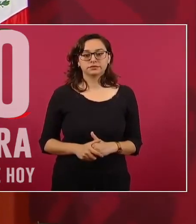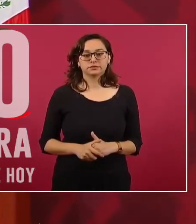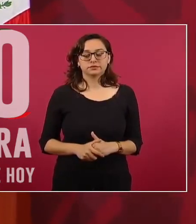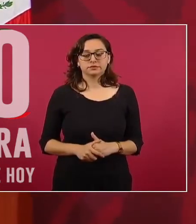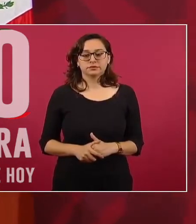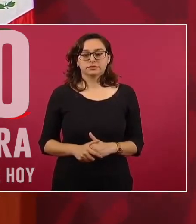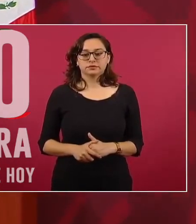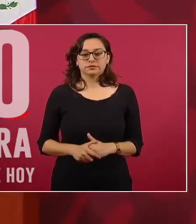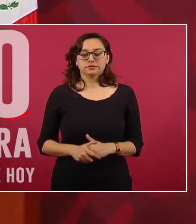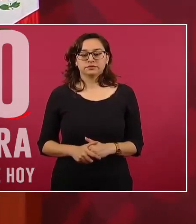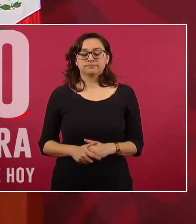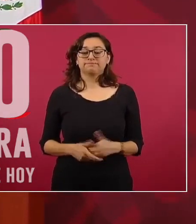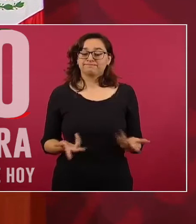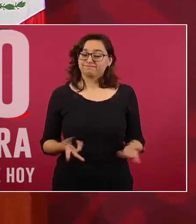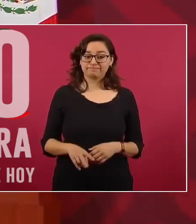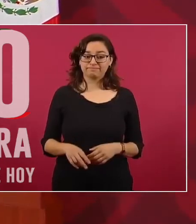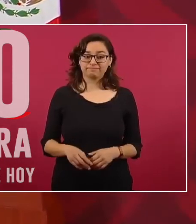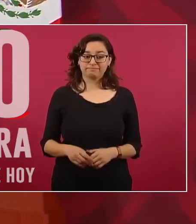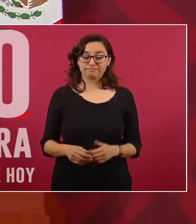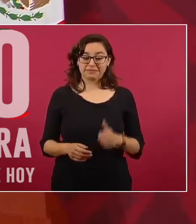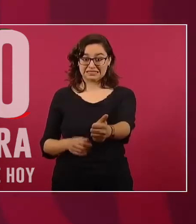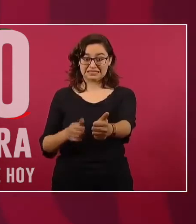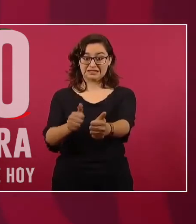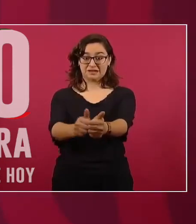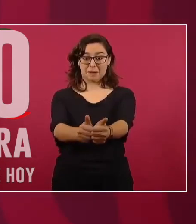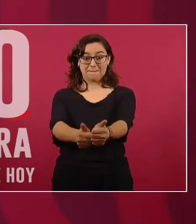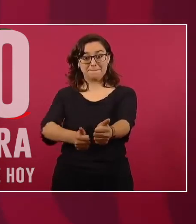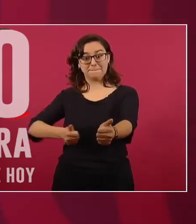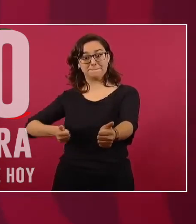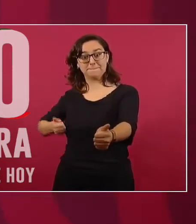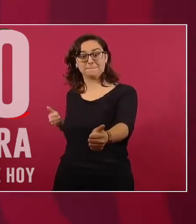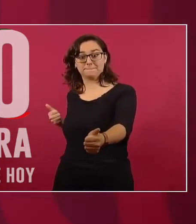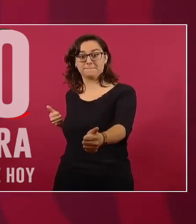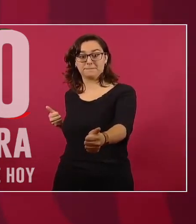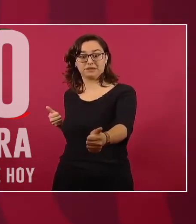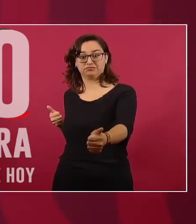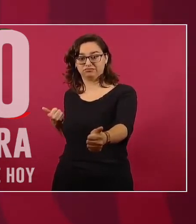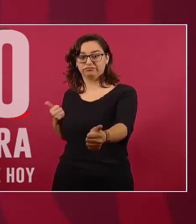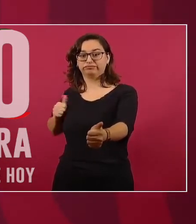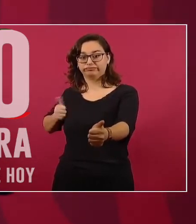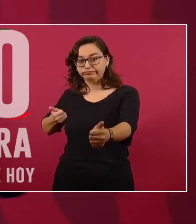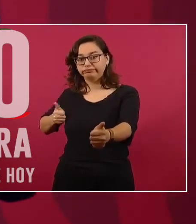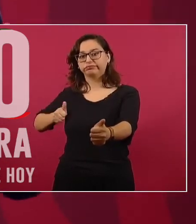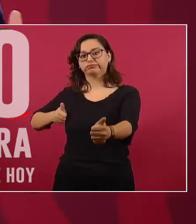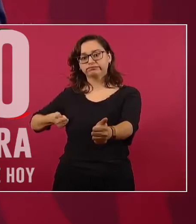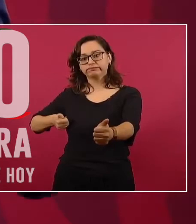un rezago que amerita ser atendido